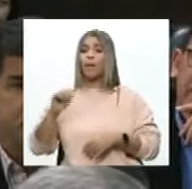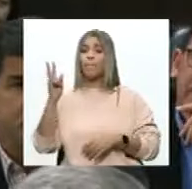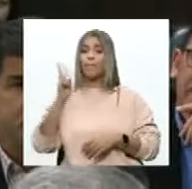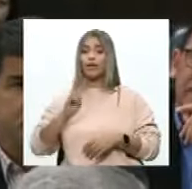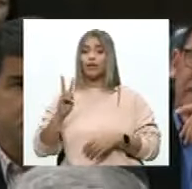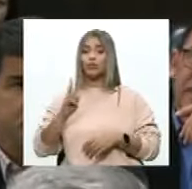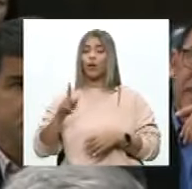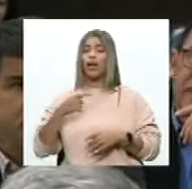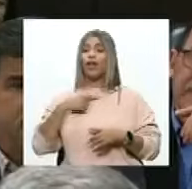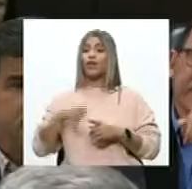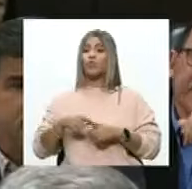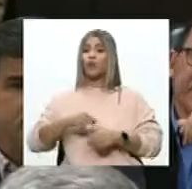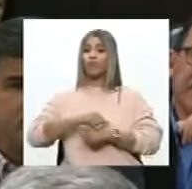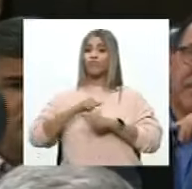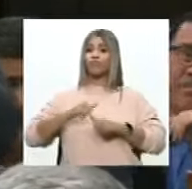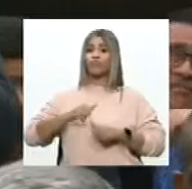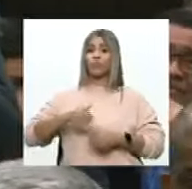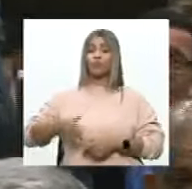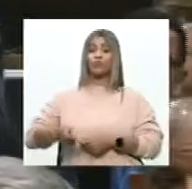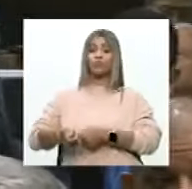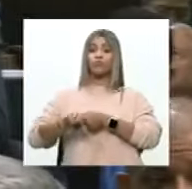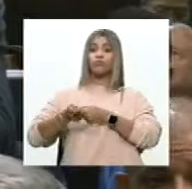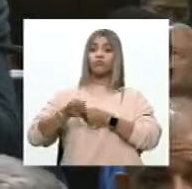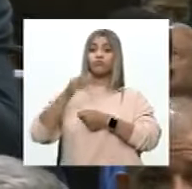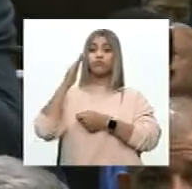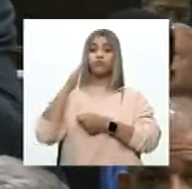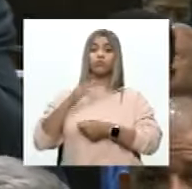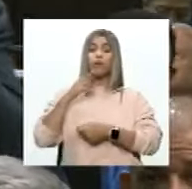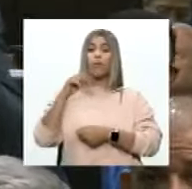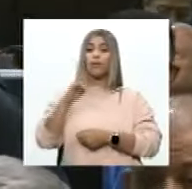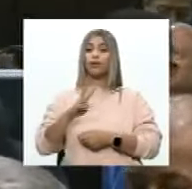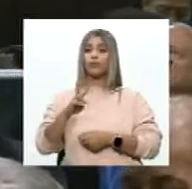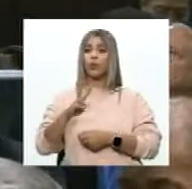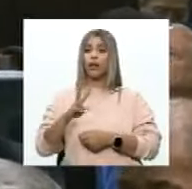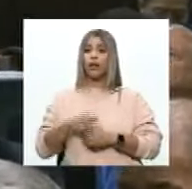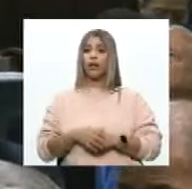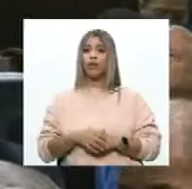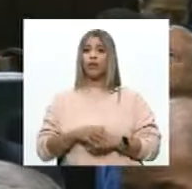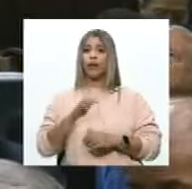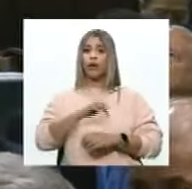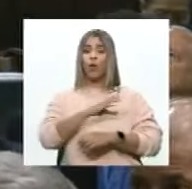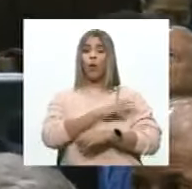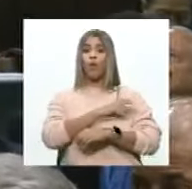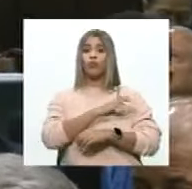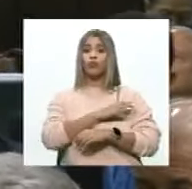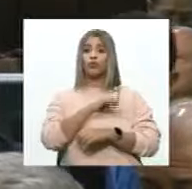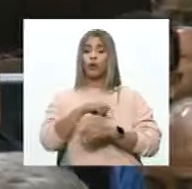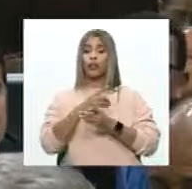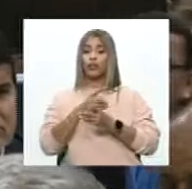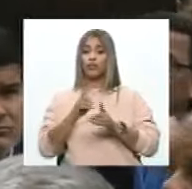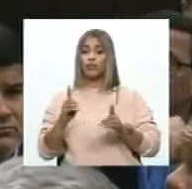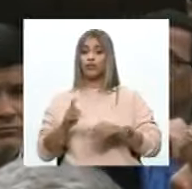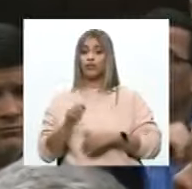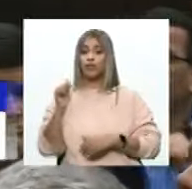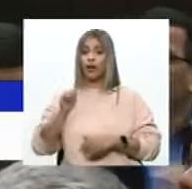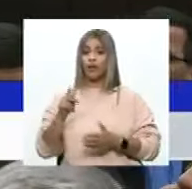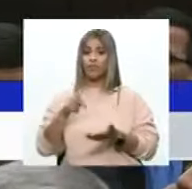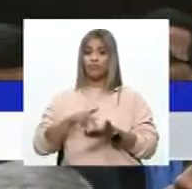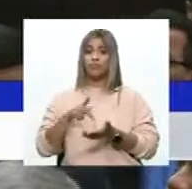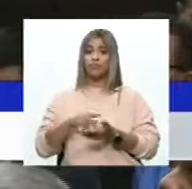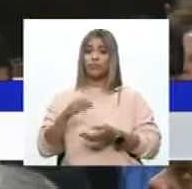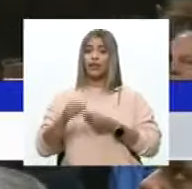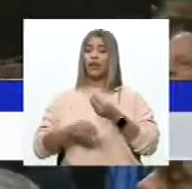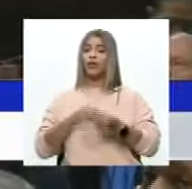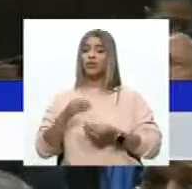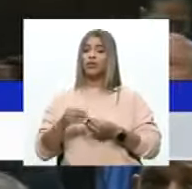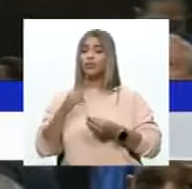del Soldado Venezolano. Desde la oposición democrática que hace vida en este Parlamento, queremos hacer